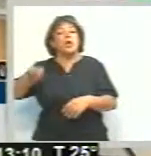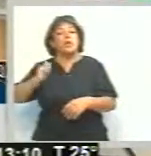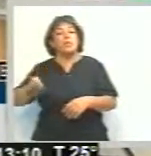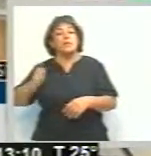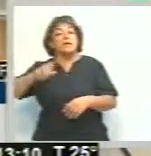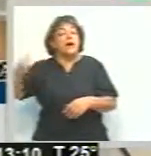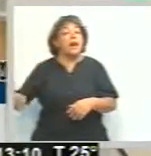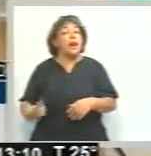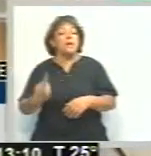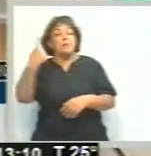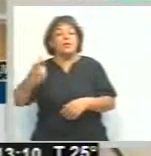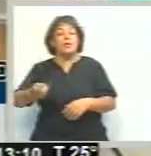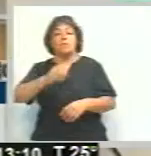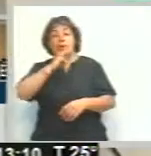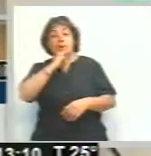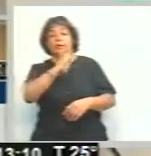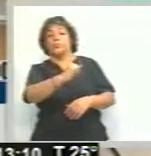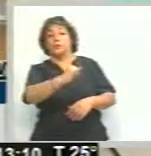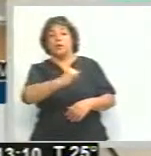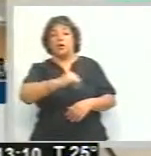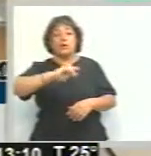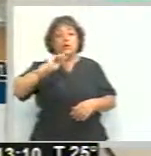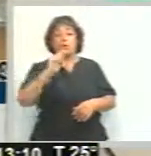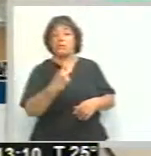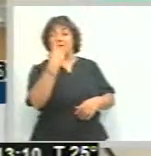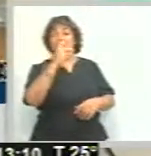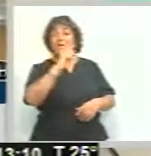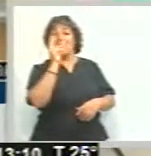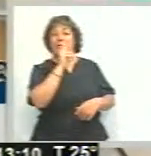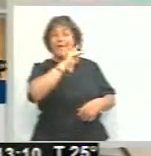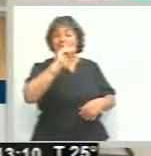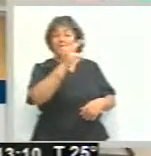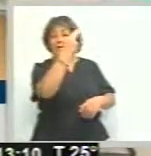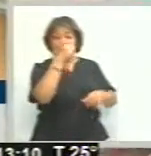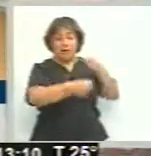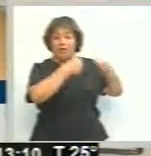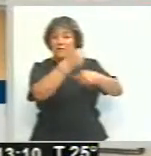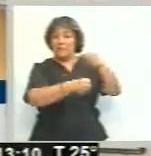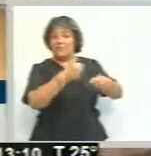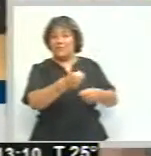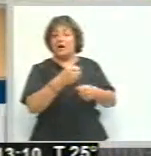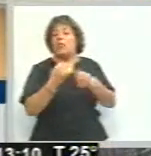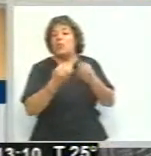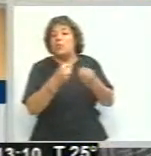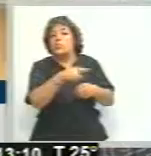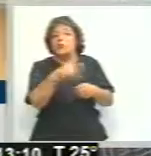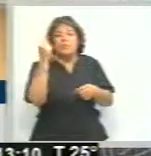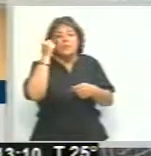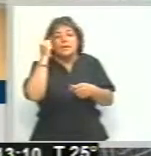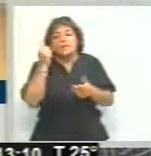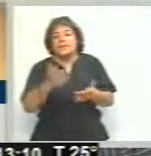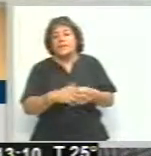caso denominado por femicidio en nuestra provincia. ¿Esto es un avance para ustedes? ¿Cómo lo consideran desde Momala? Sí,